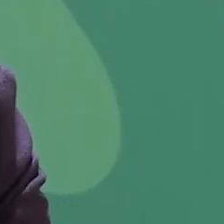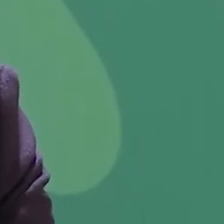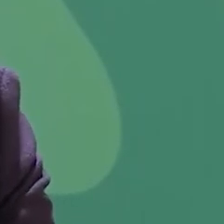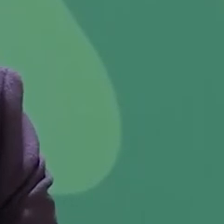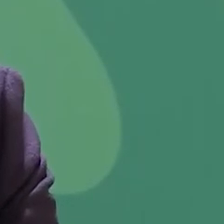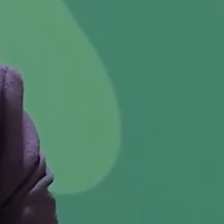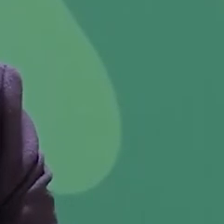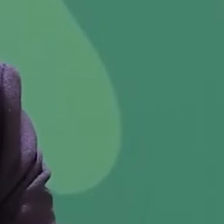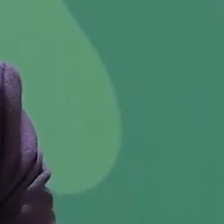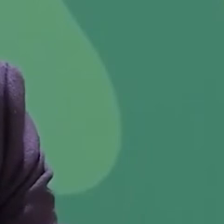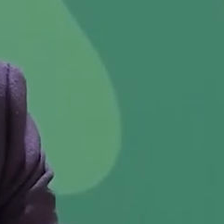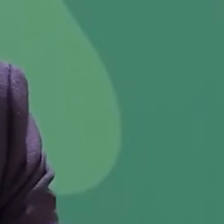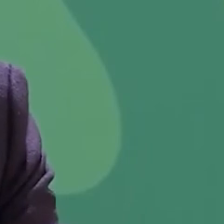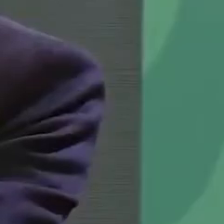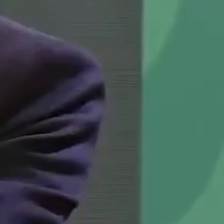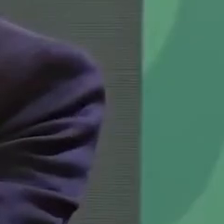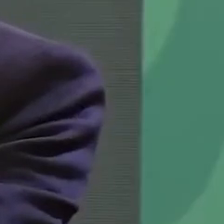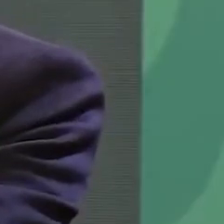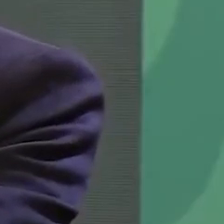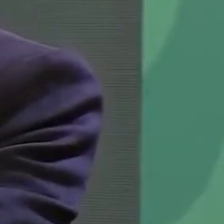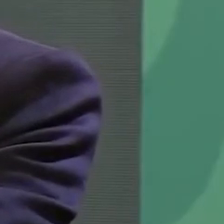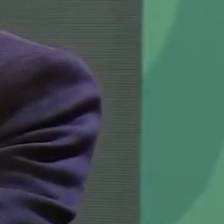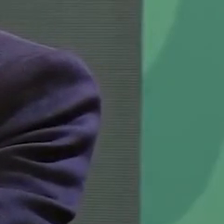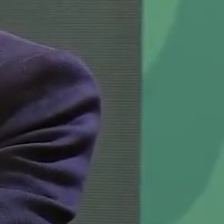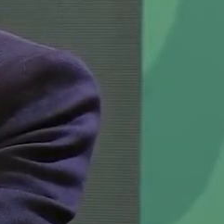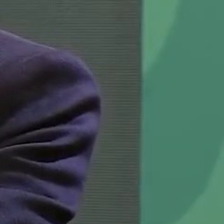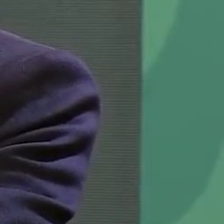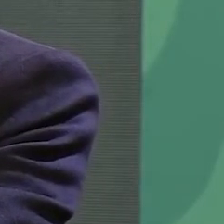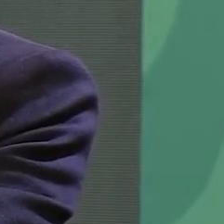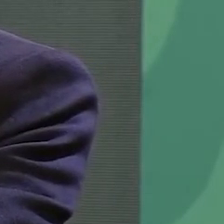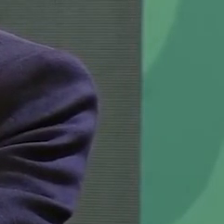por el invierno,